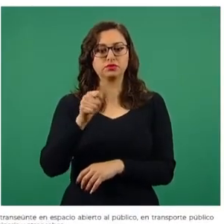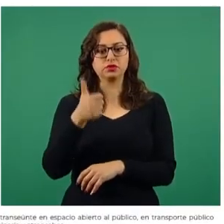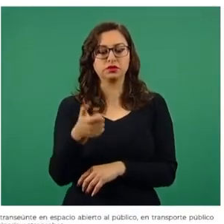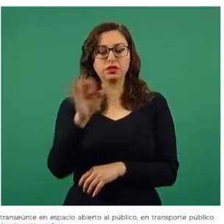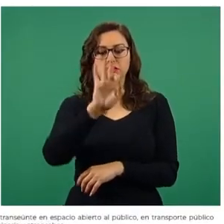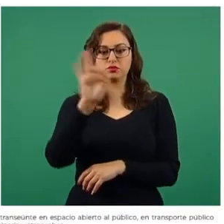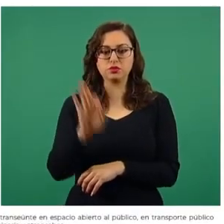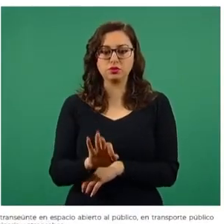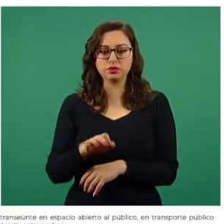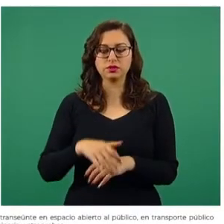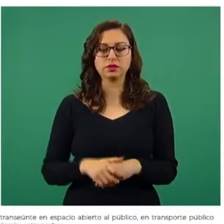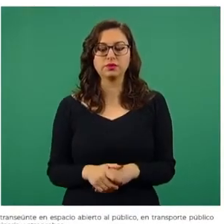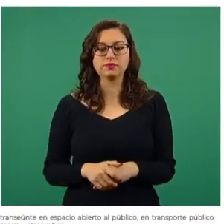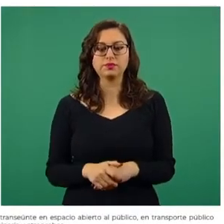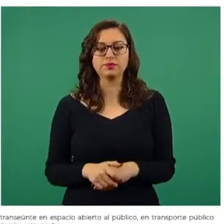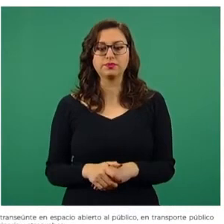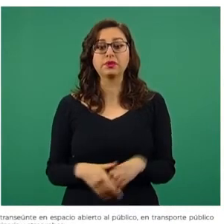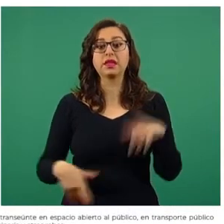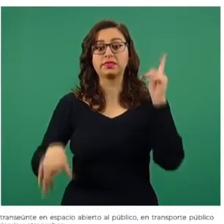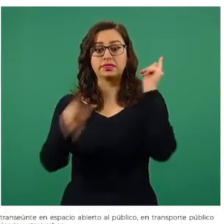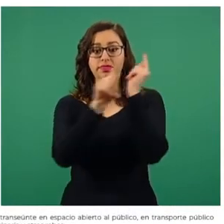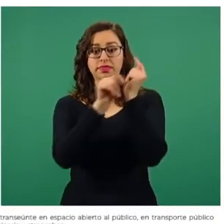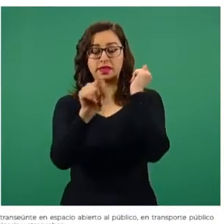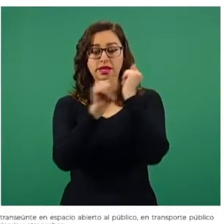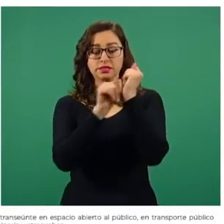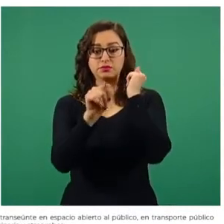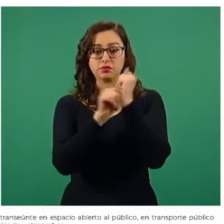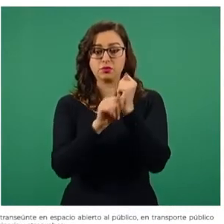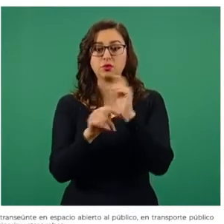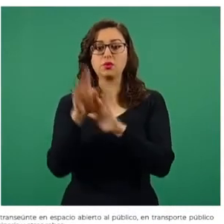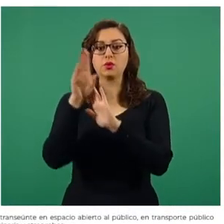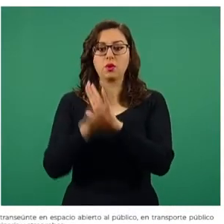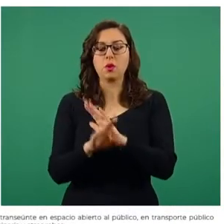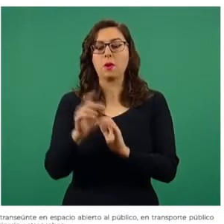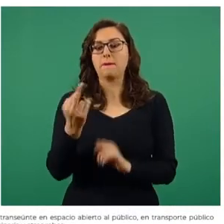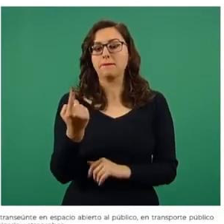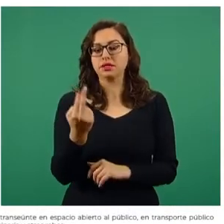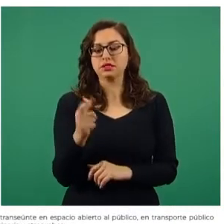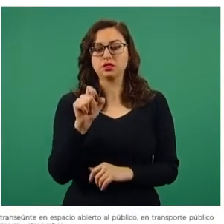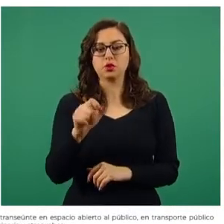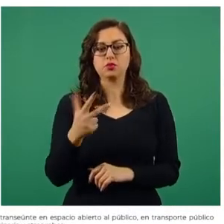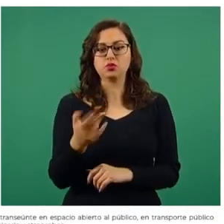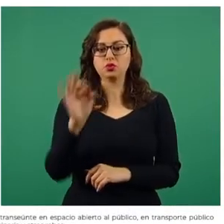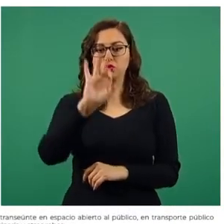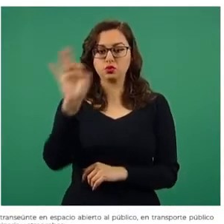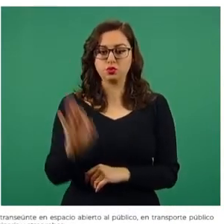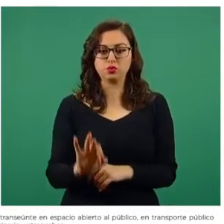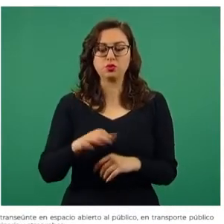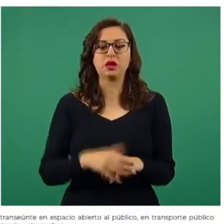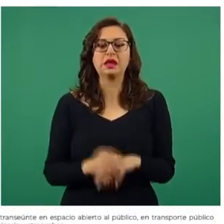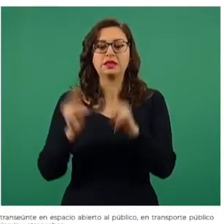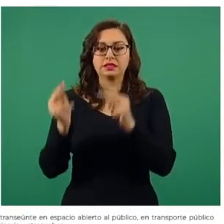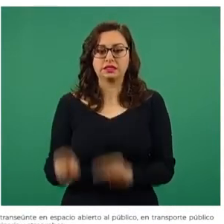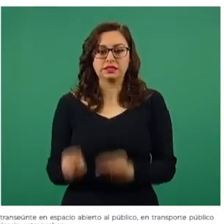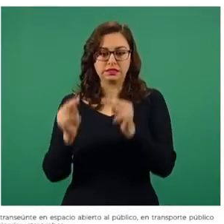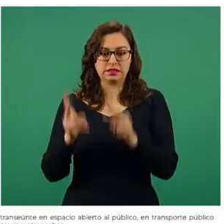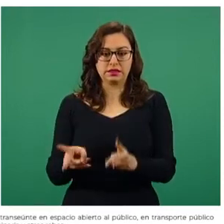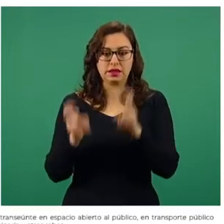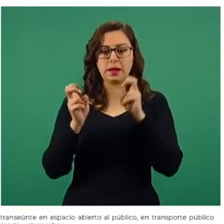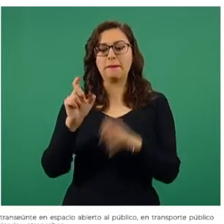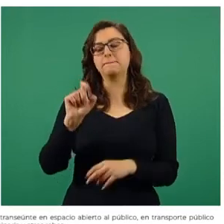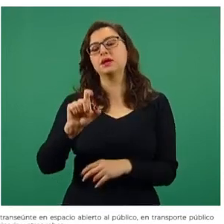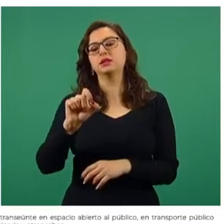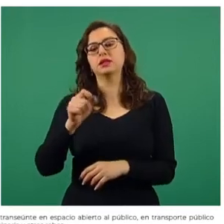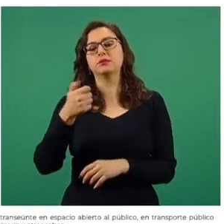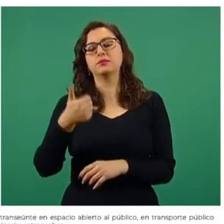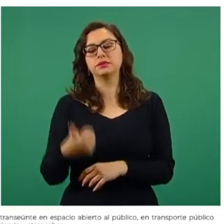26.6%, robo a transporte público colectivo bajó 25.8, robo a negocio bajó